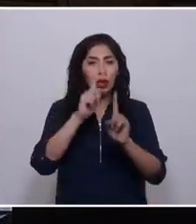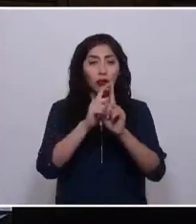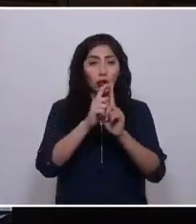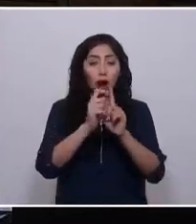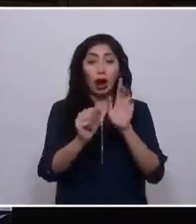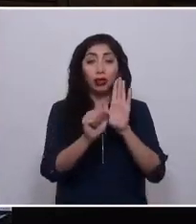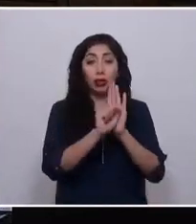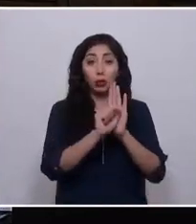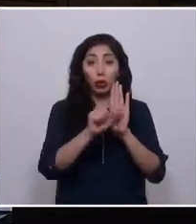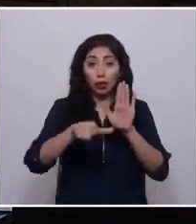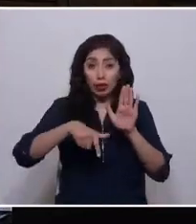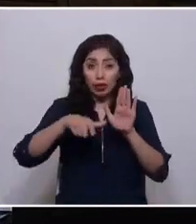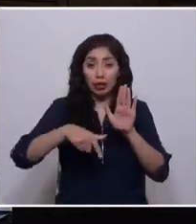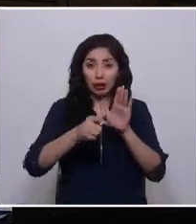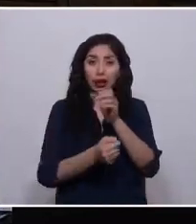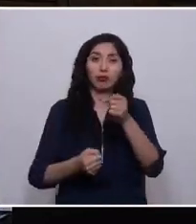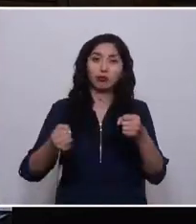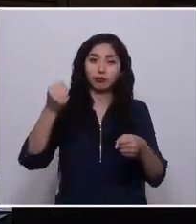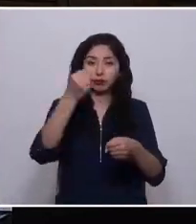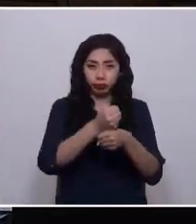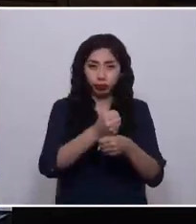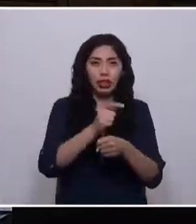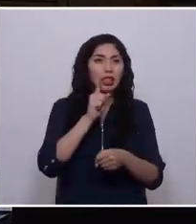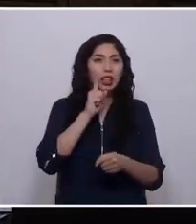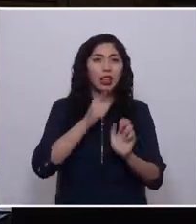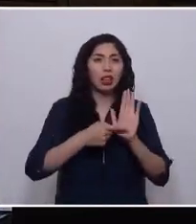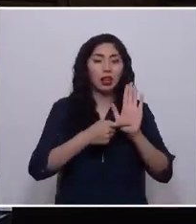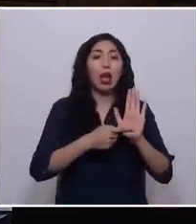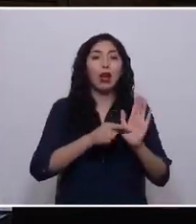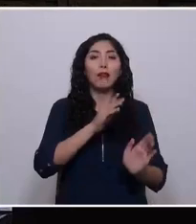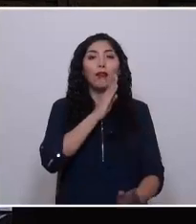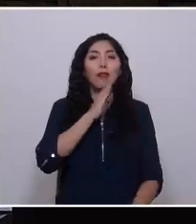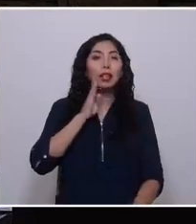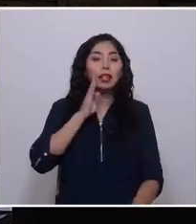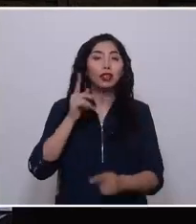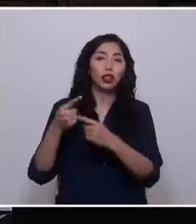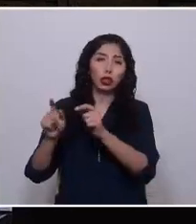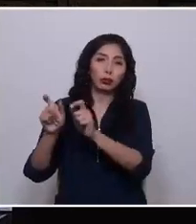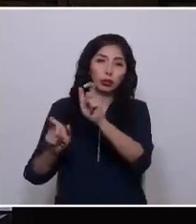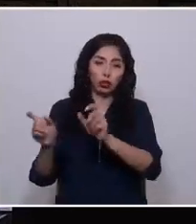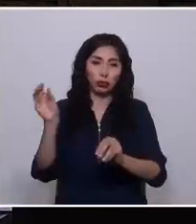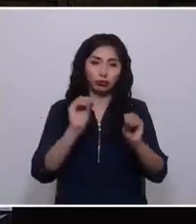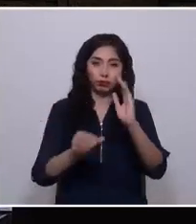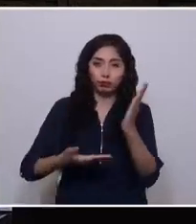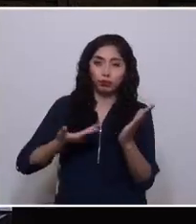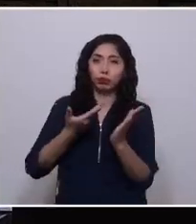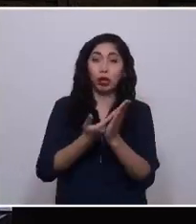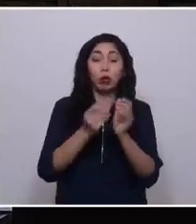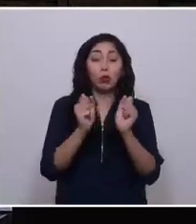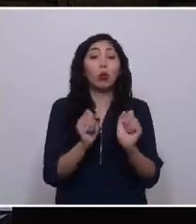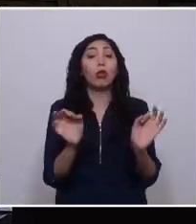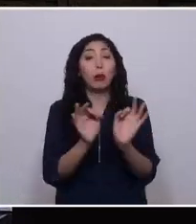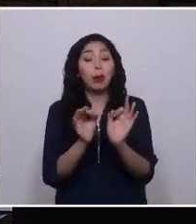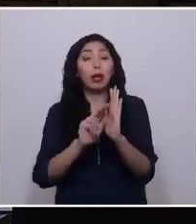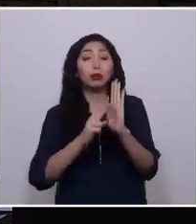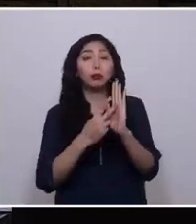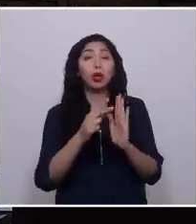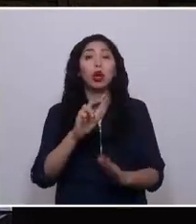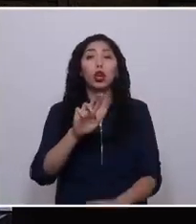sido formulada por el señor Benito Baranda y otros autores y autoras. Se ofrece la palabra respecto a la indicación número 91.